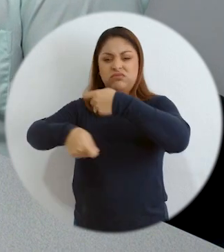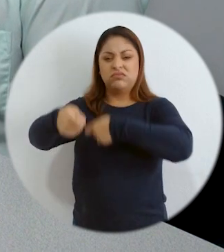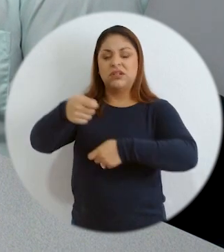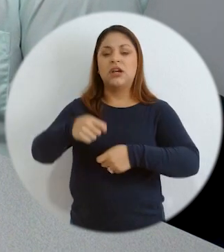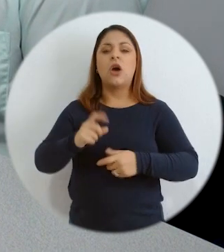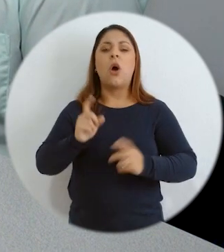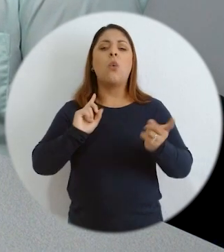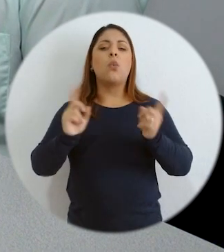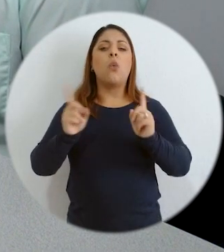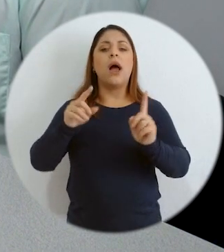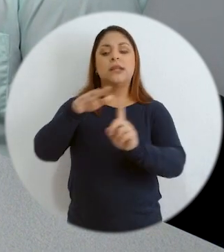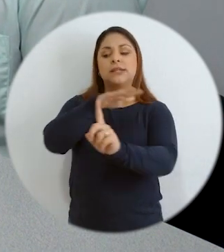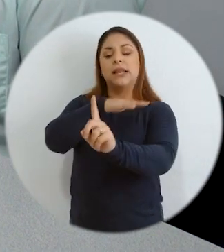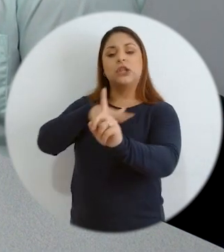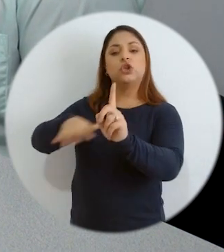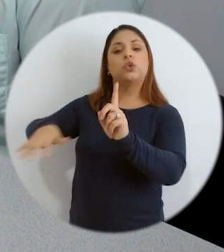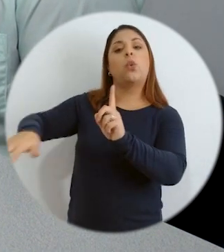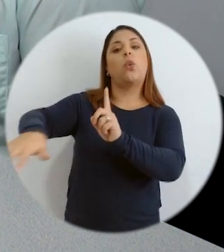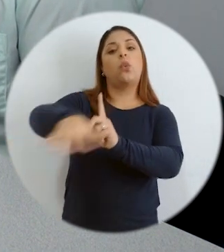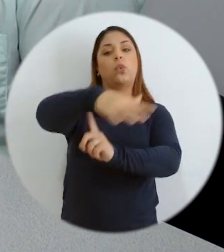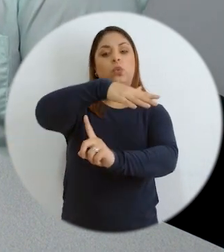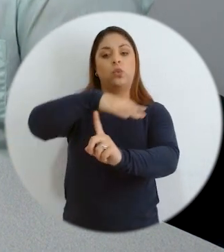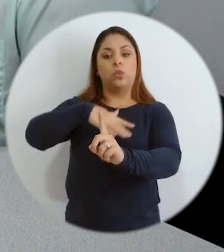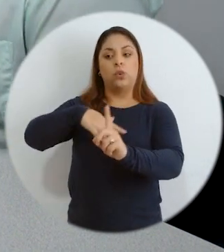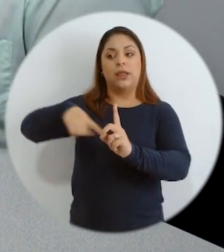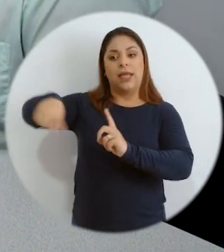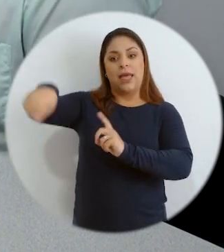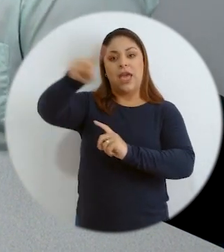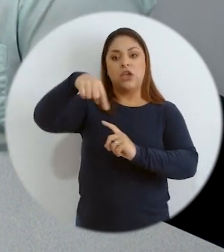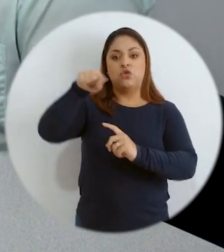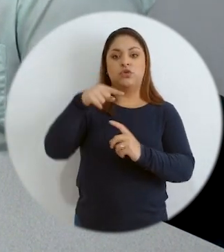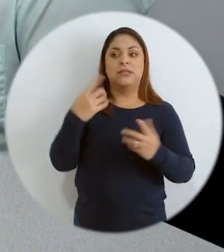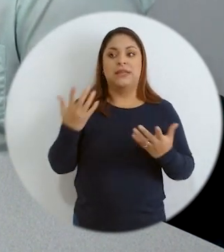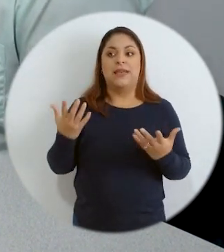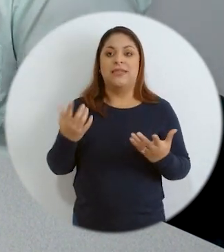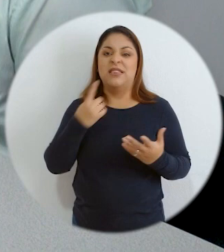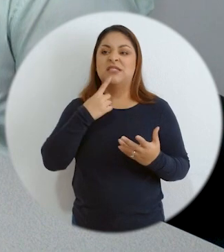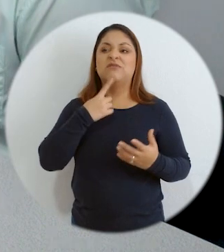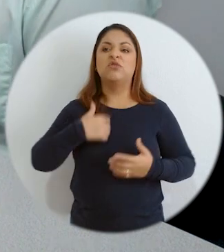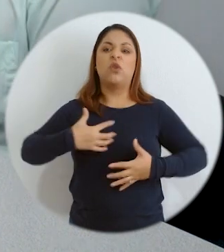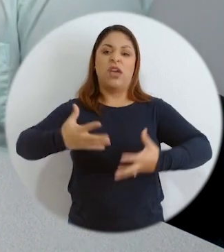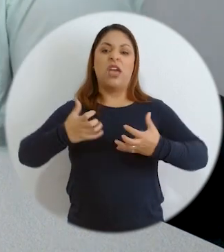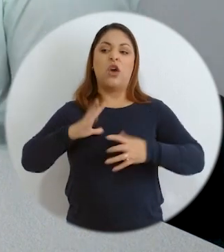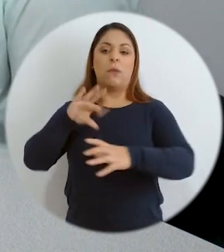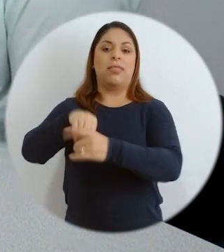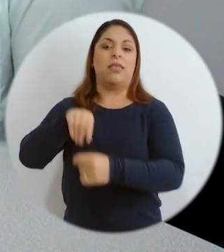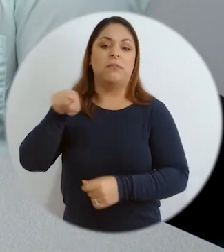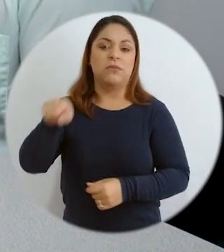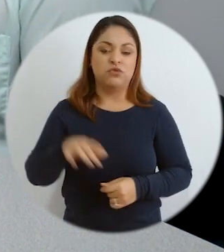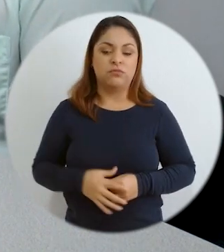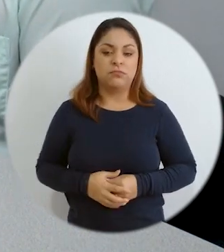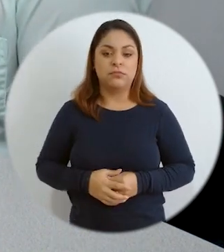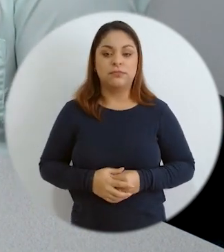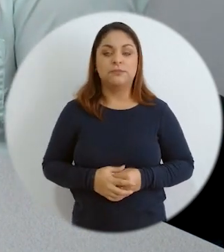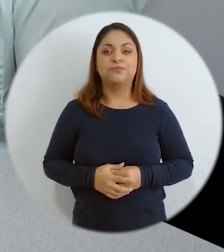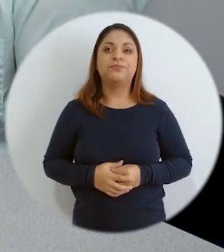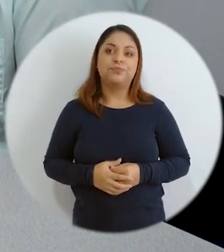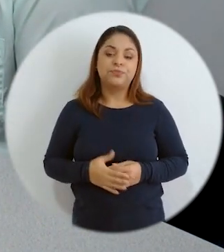¿cuál es el entorno de ellos y de ellas que los hace justamente tomar esa decisión? Sí,